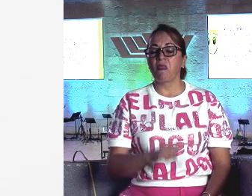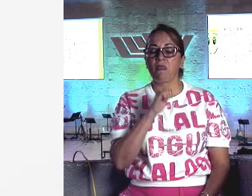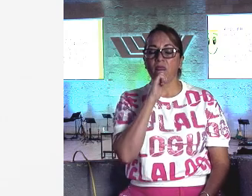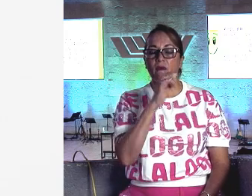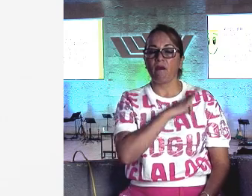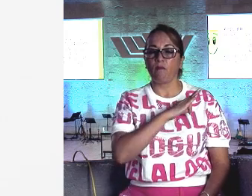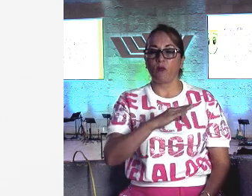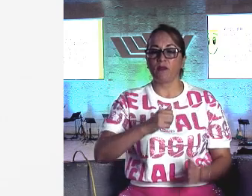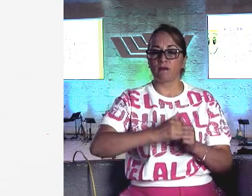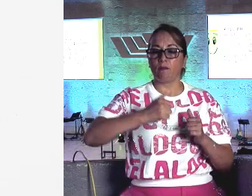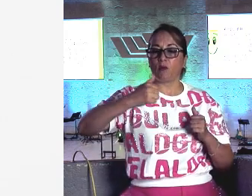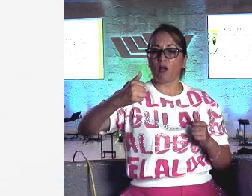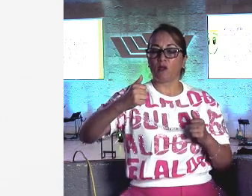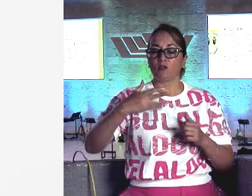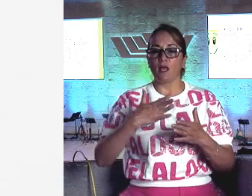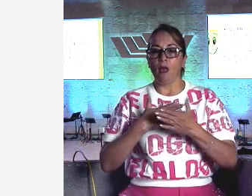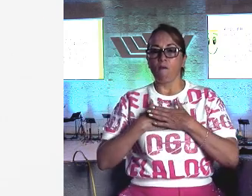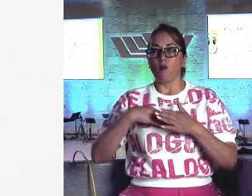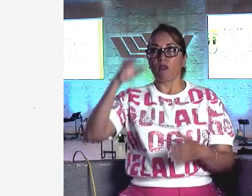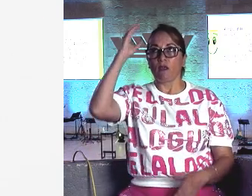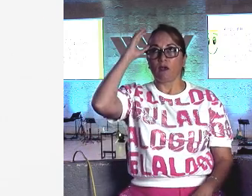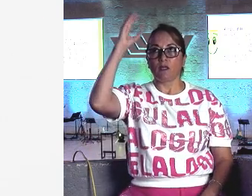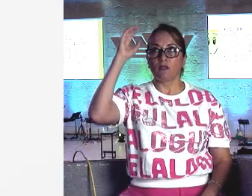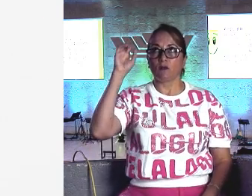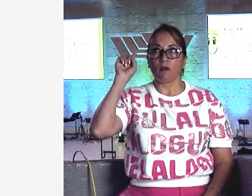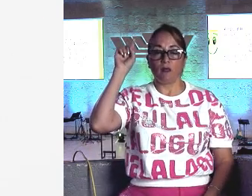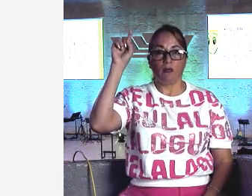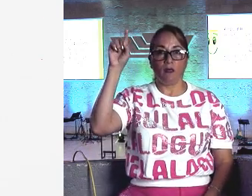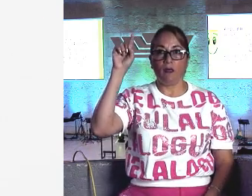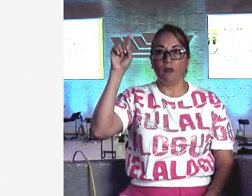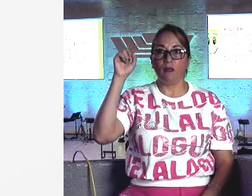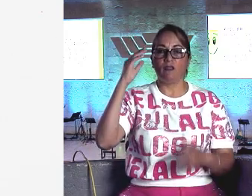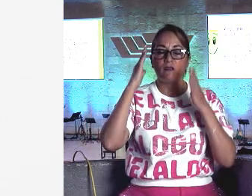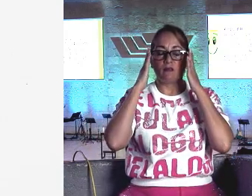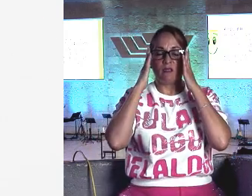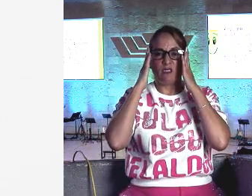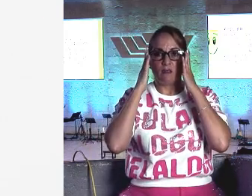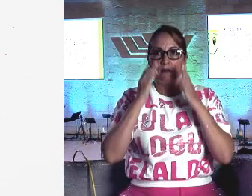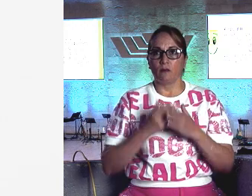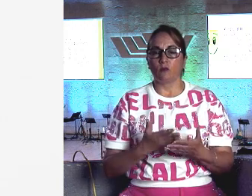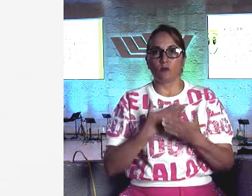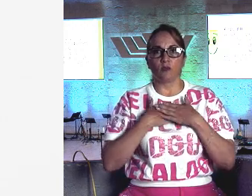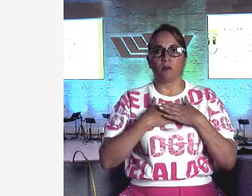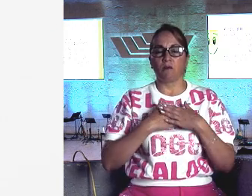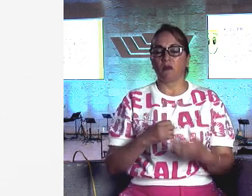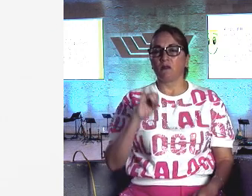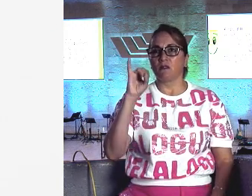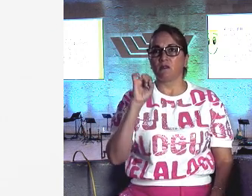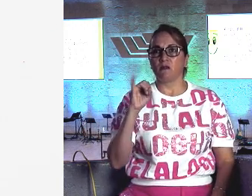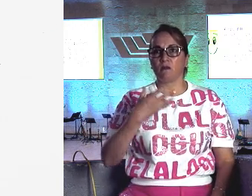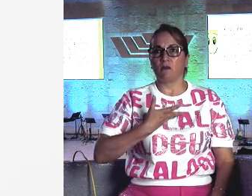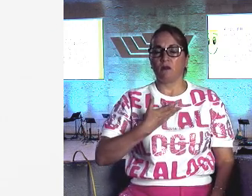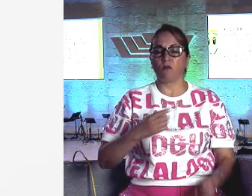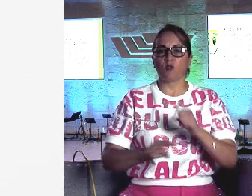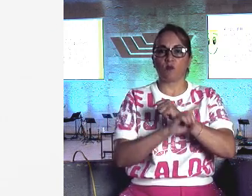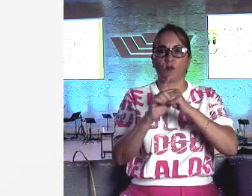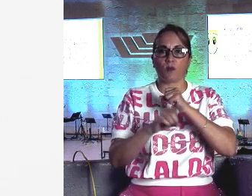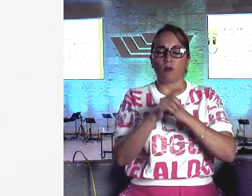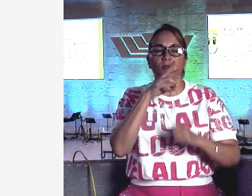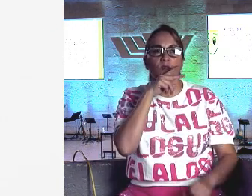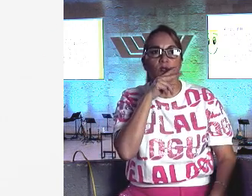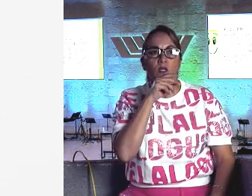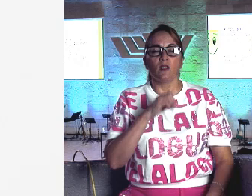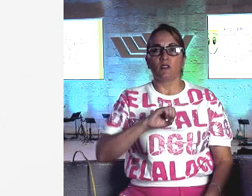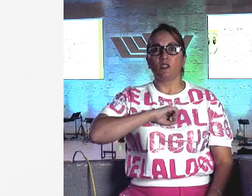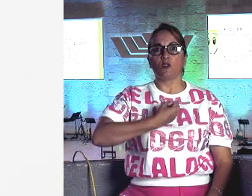Cristo? ¿Será que Él ya no nos ama si tenemos problemas o aflicciones? ¿Si somos